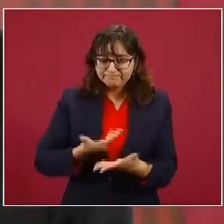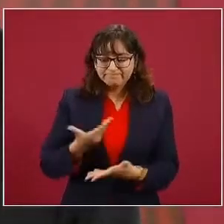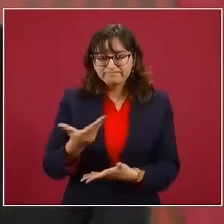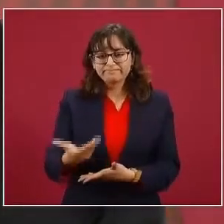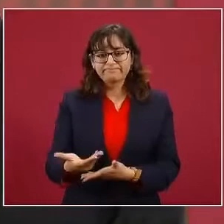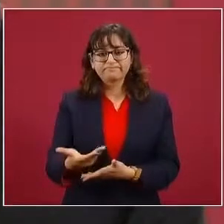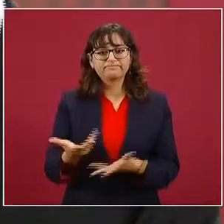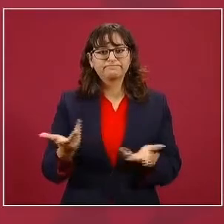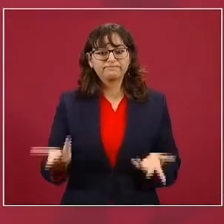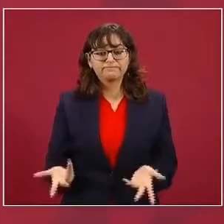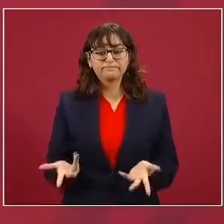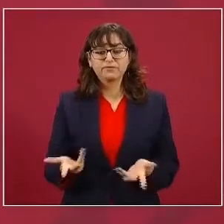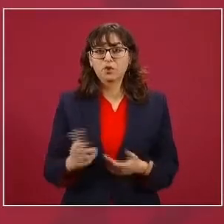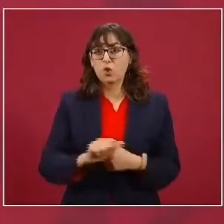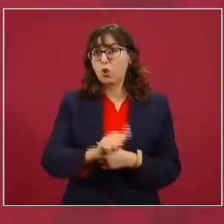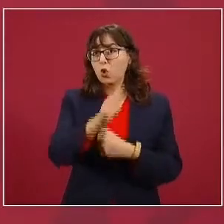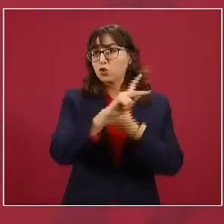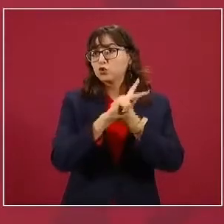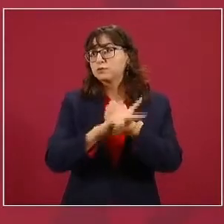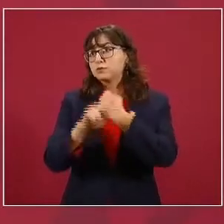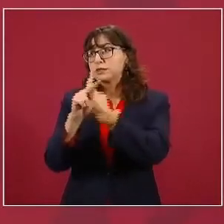disculpas a los pueblos hermanos,